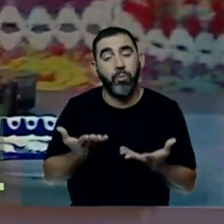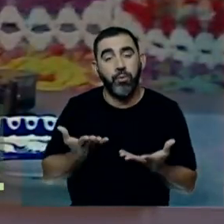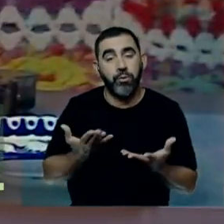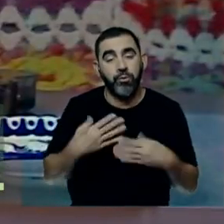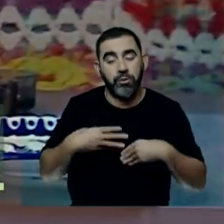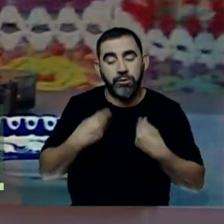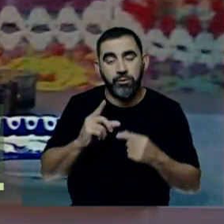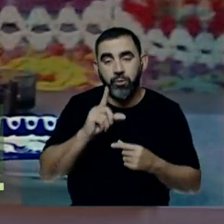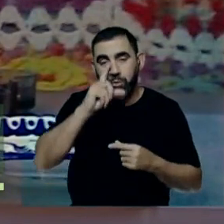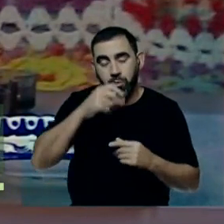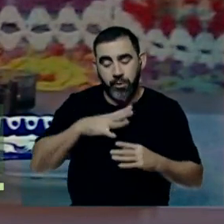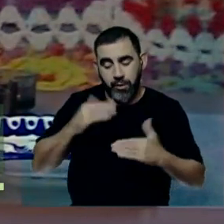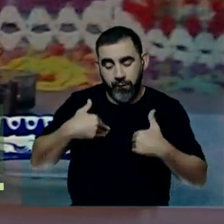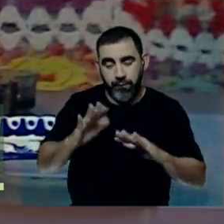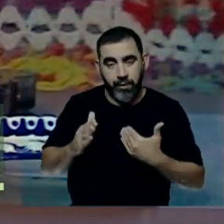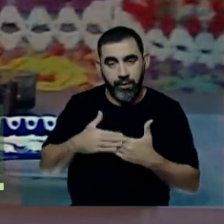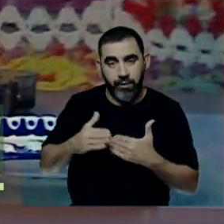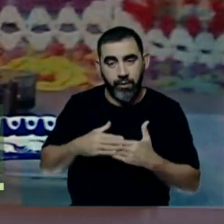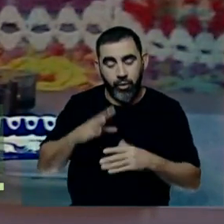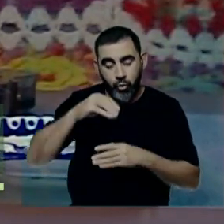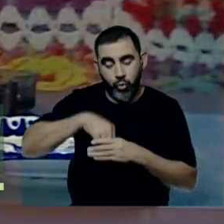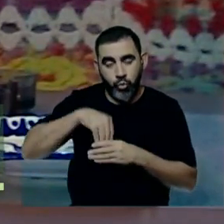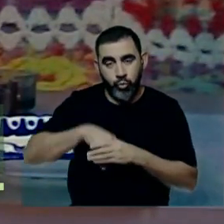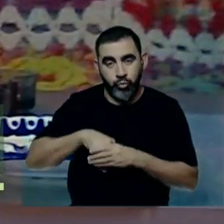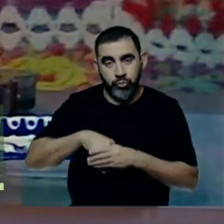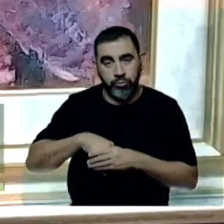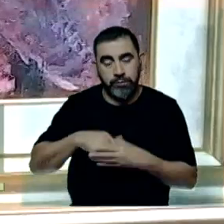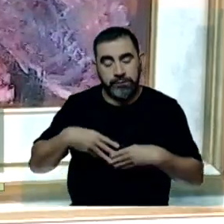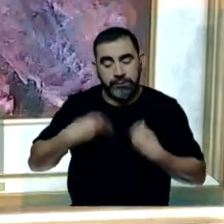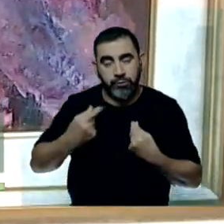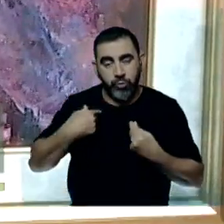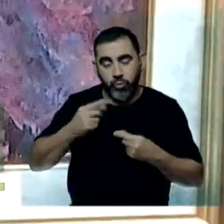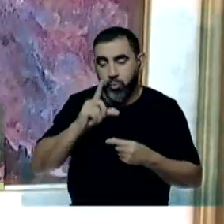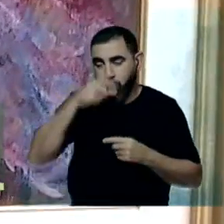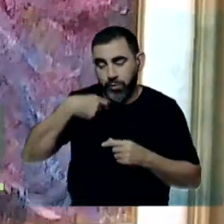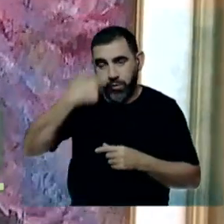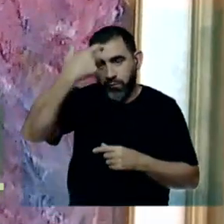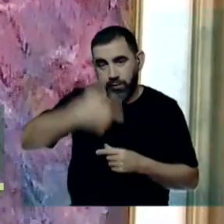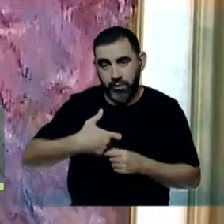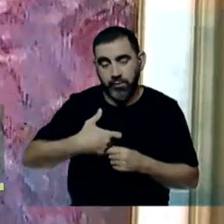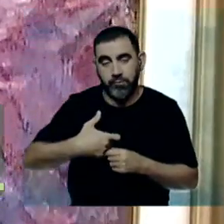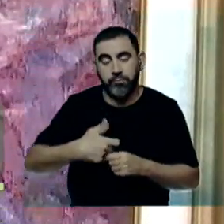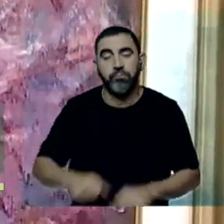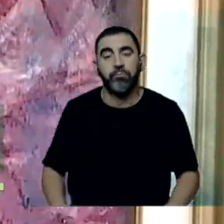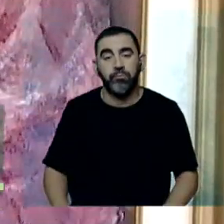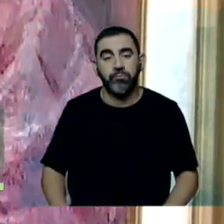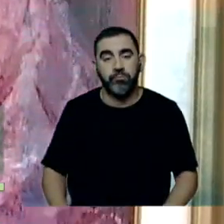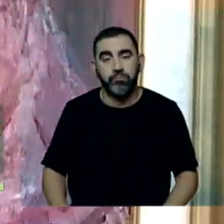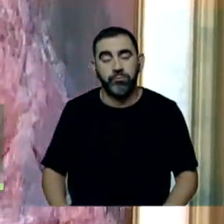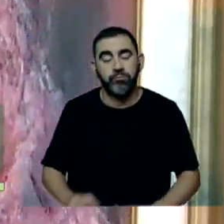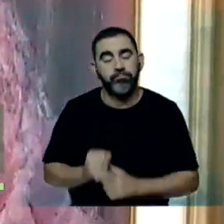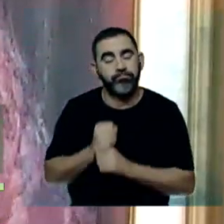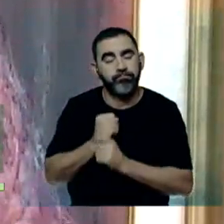siento Montevideo muy, muy, muy cerca mío, muy adentro. Yo siento que soy montevideana, tengo el